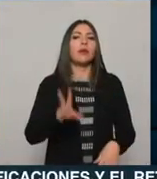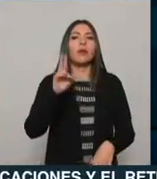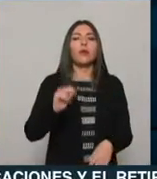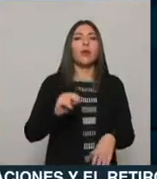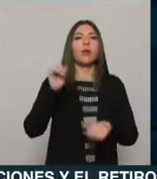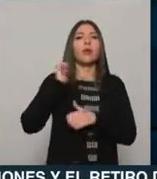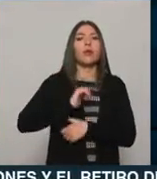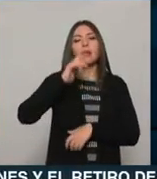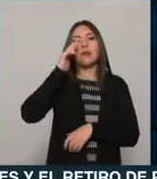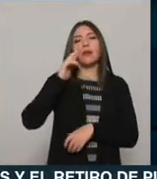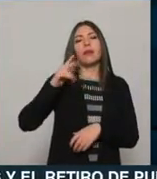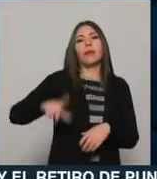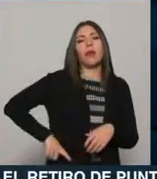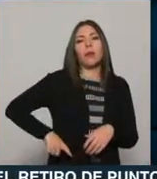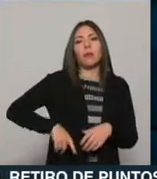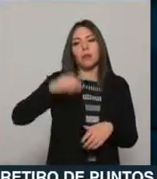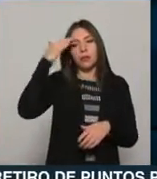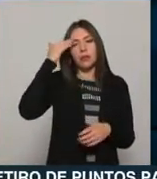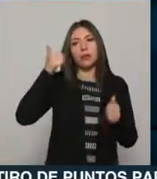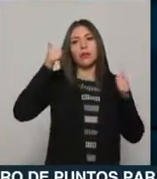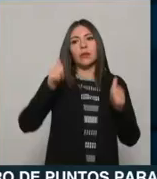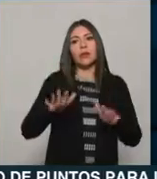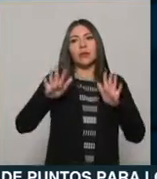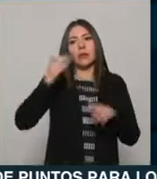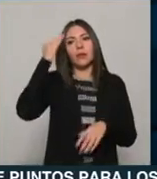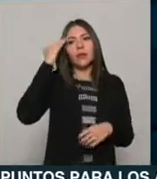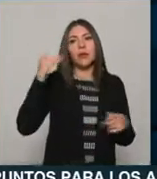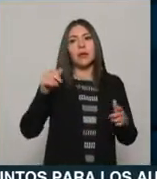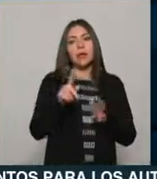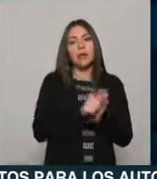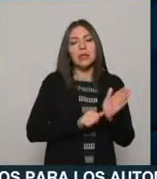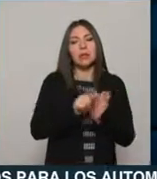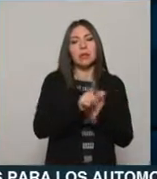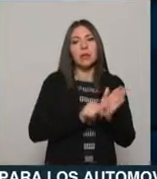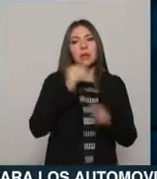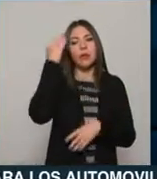meses o por años. Pero lo más importante, para dar un marco